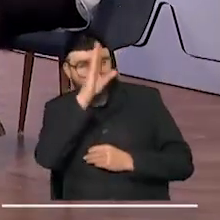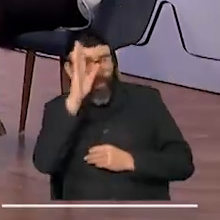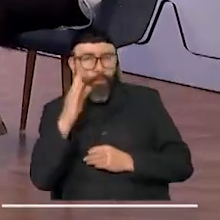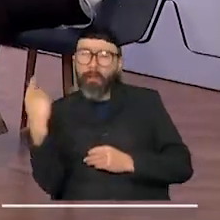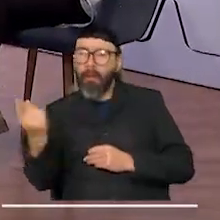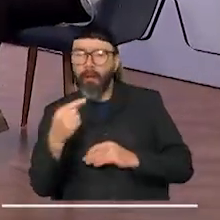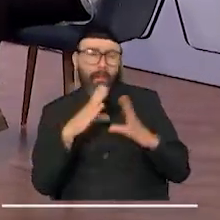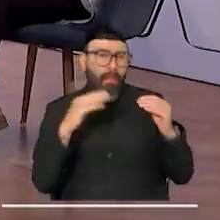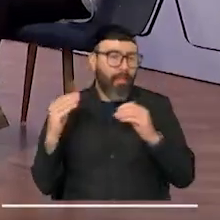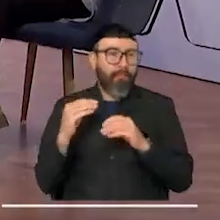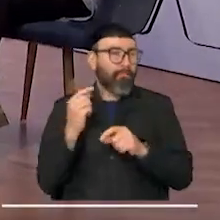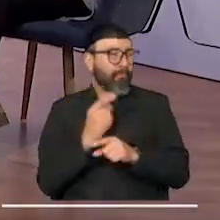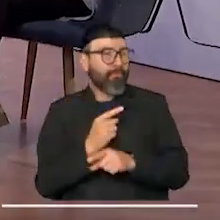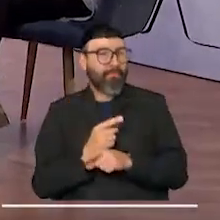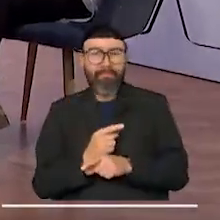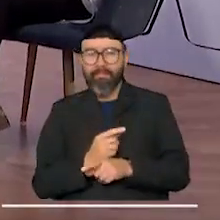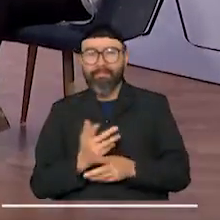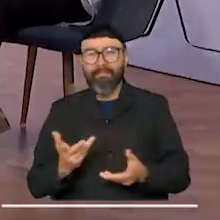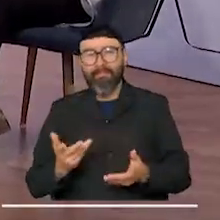compenetrados